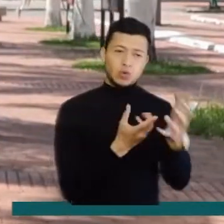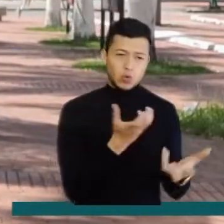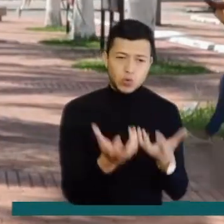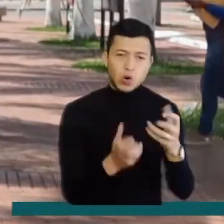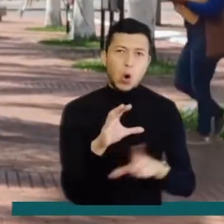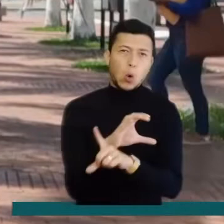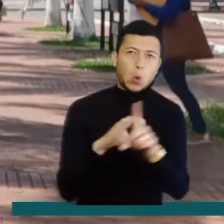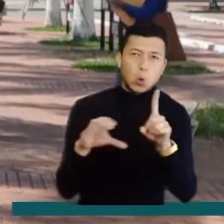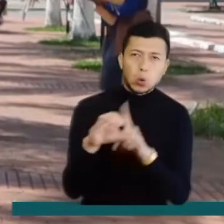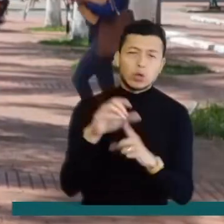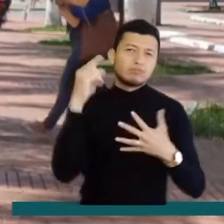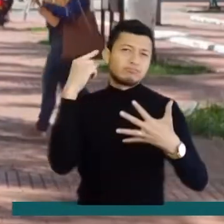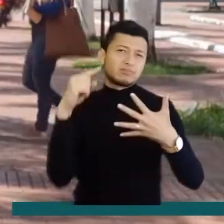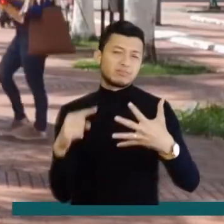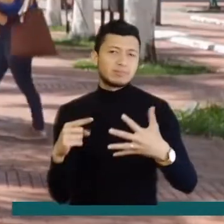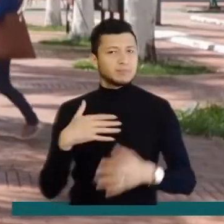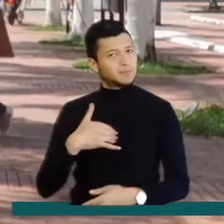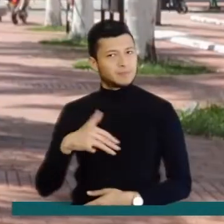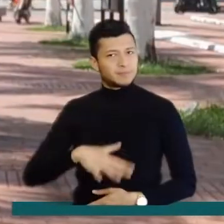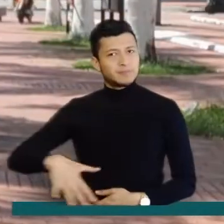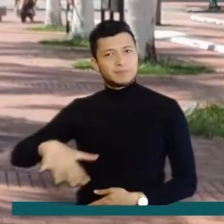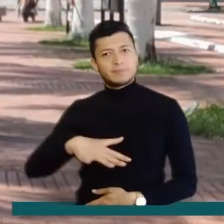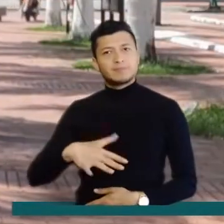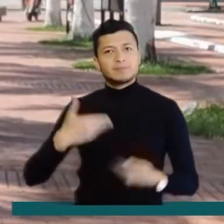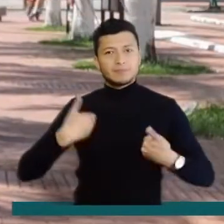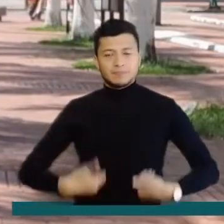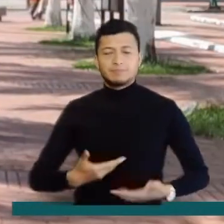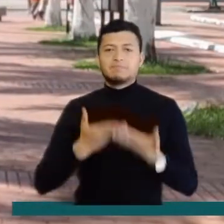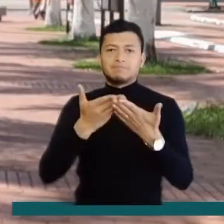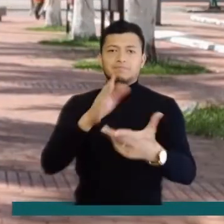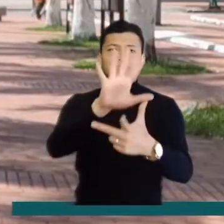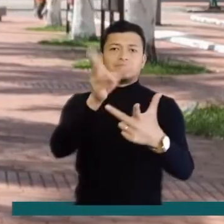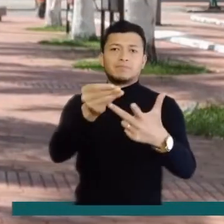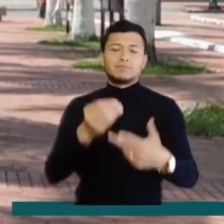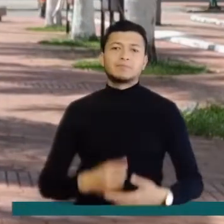gastronómicas y culturales. Desde Yopal informó Johan Solano para Enlace 13.